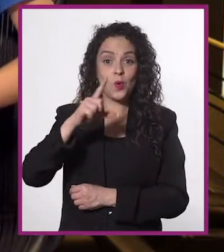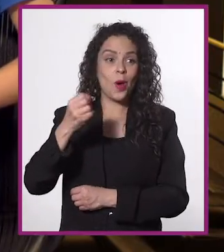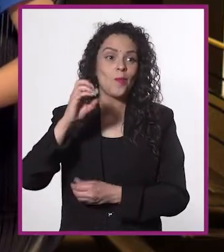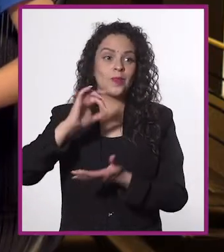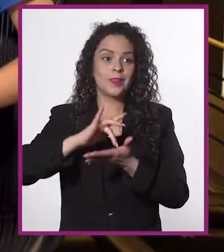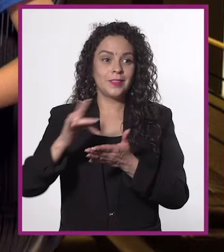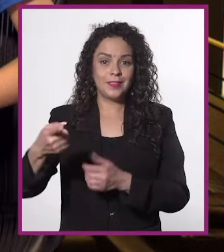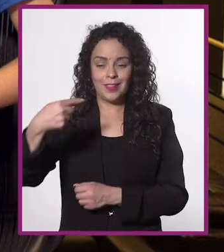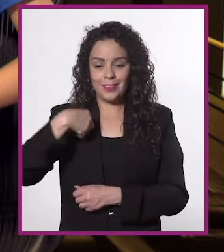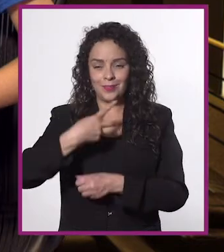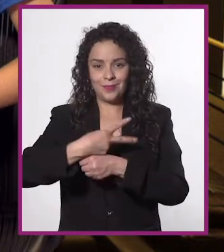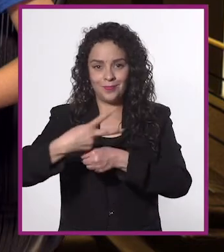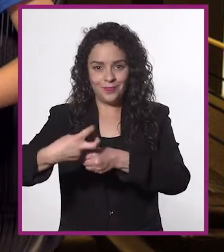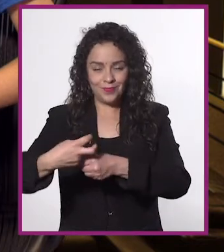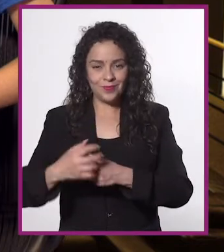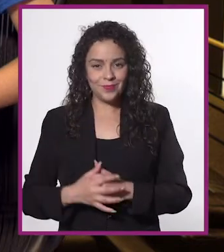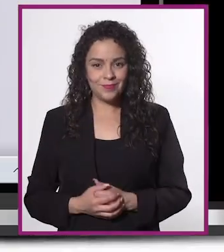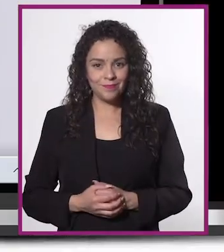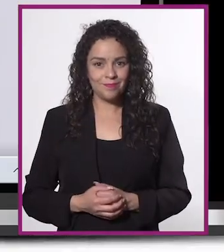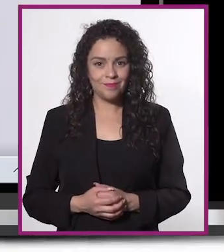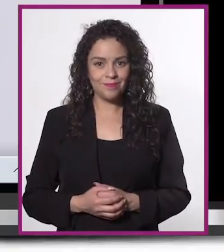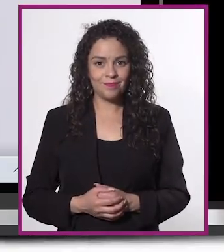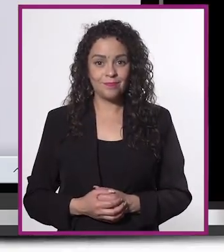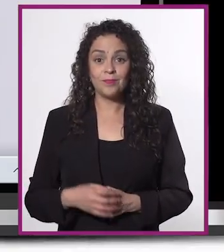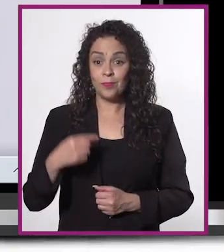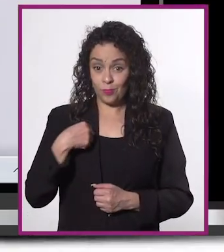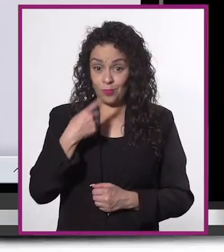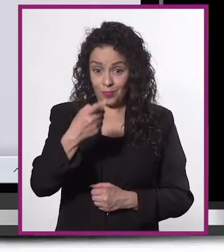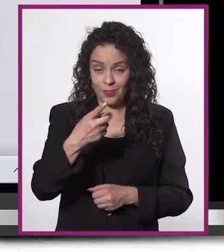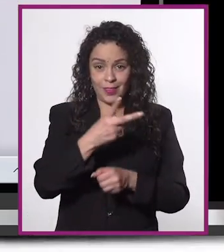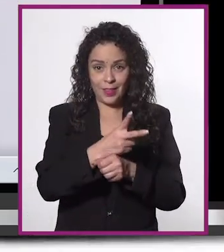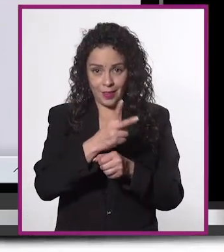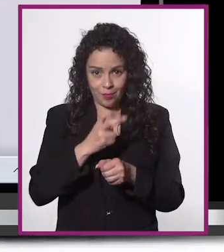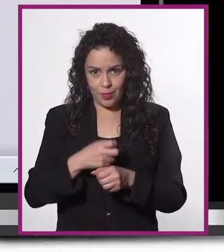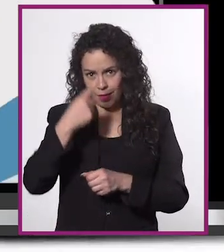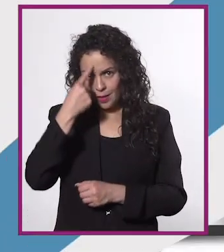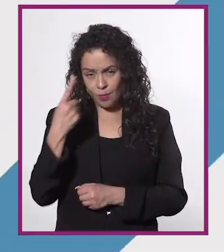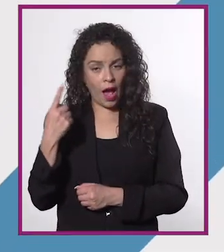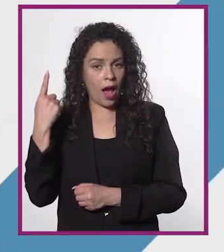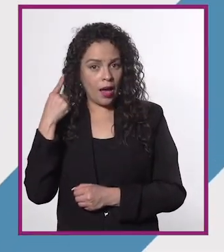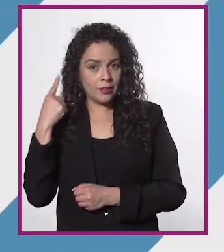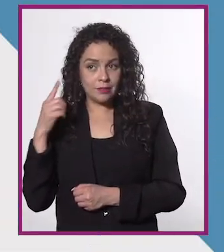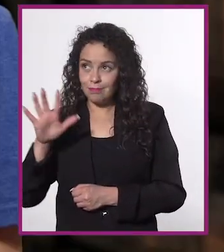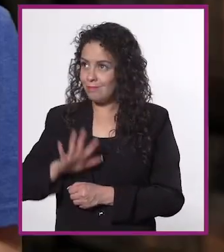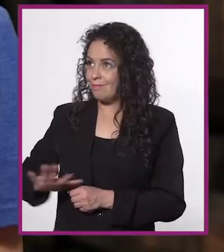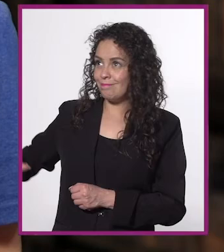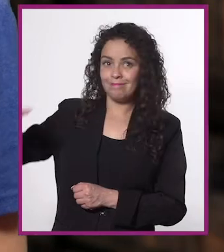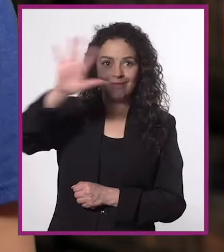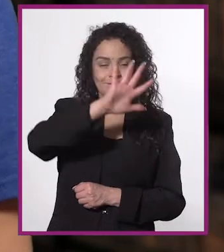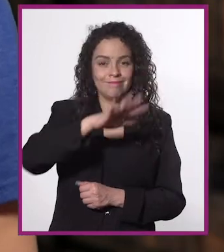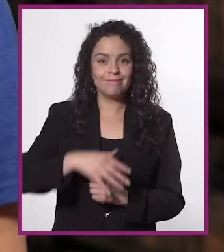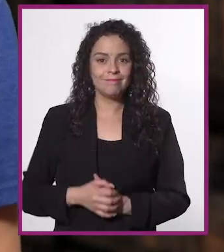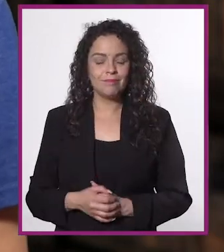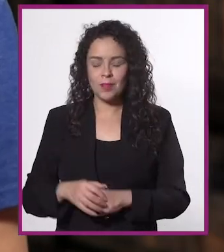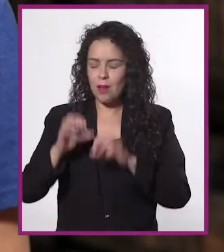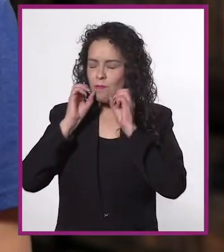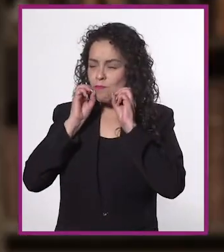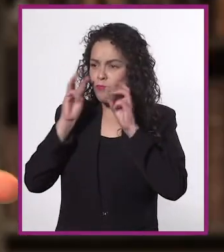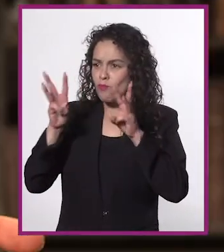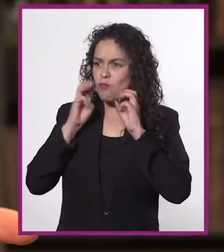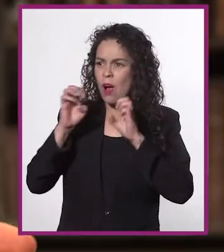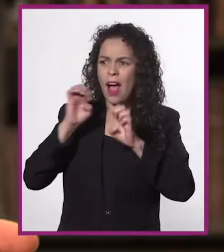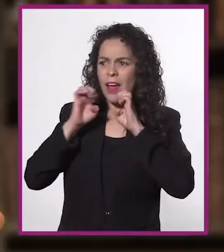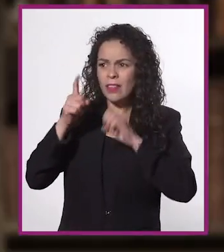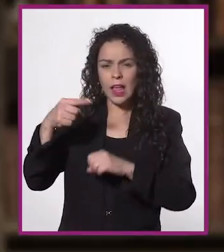la invitación y los invito a escuchar nuestro entorno. ¡Guau! Me encantó la entrevista. No